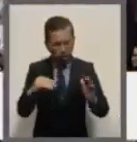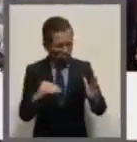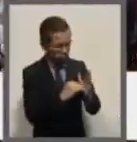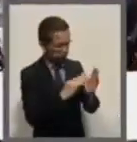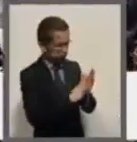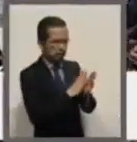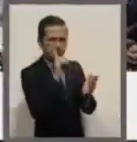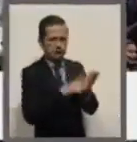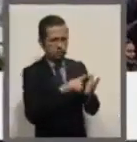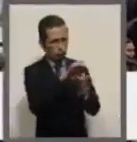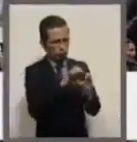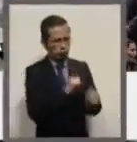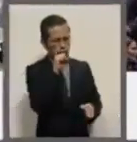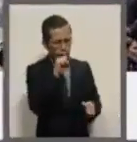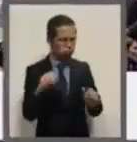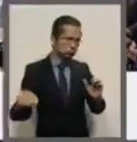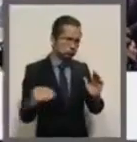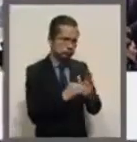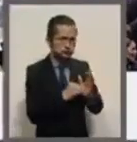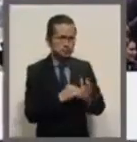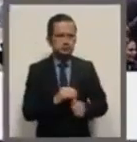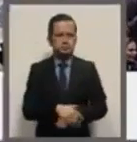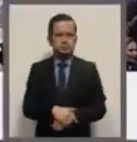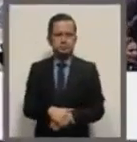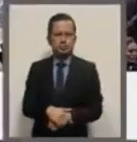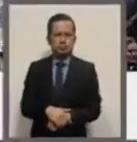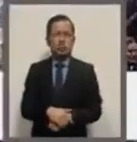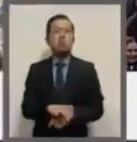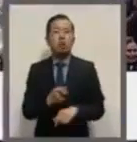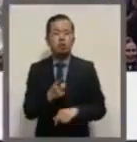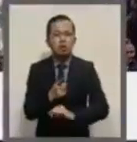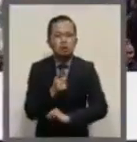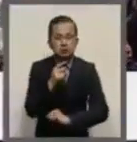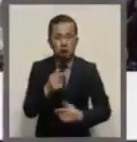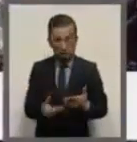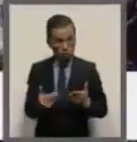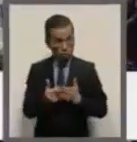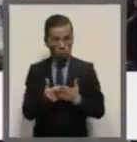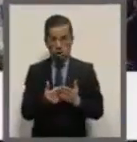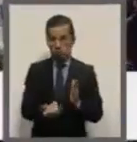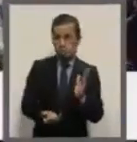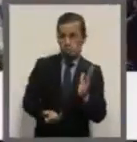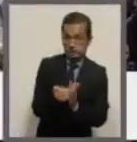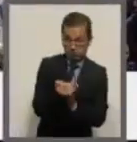saber ustedes que la toma de decisiones ya no solo puede ser de los políticos.